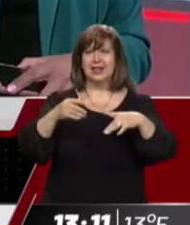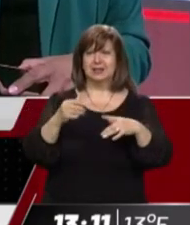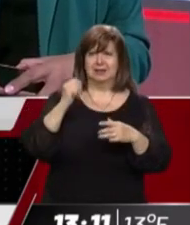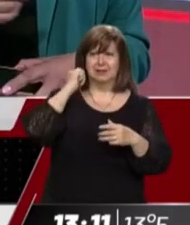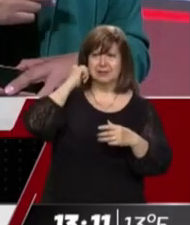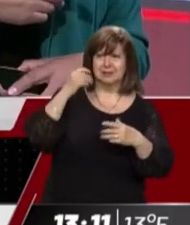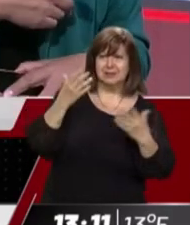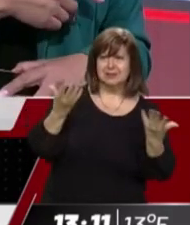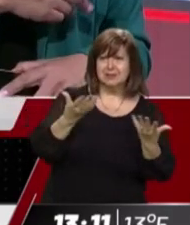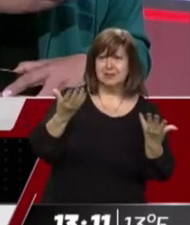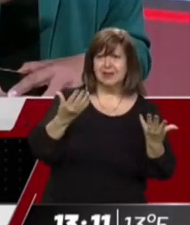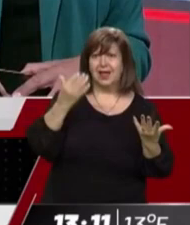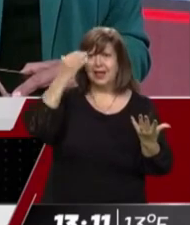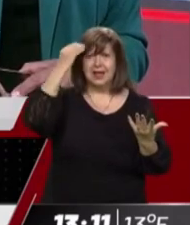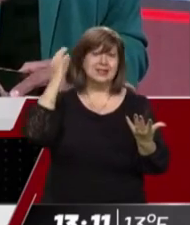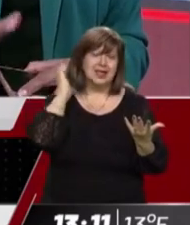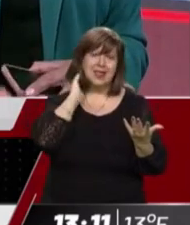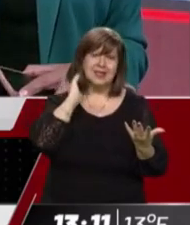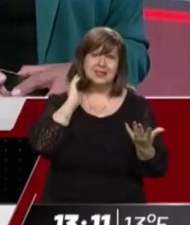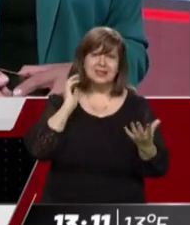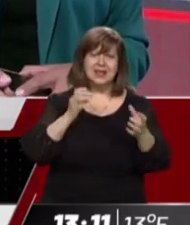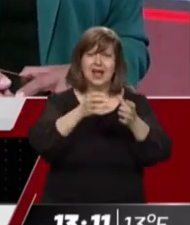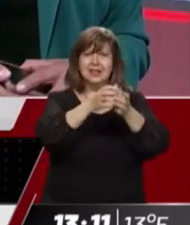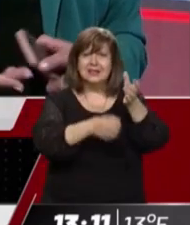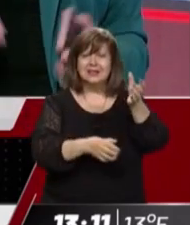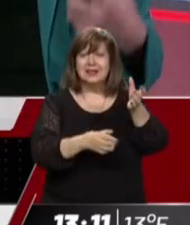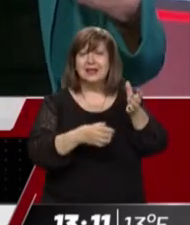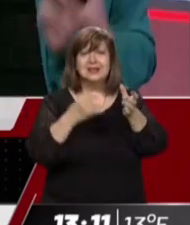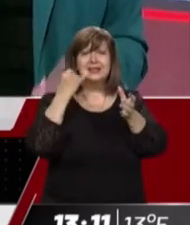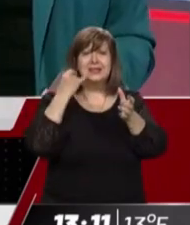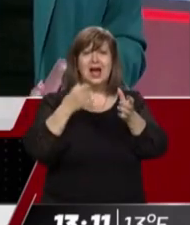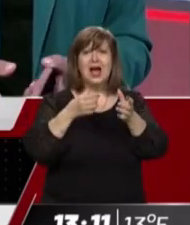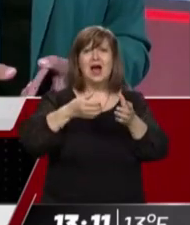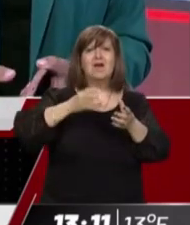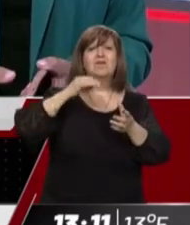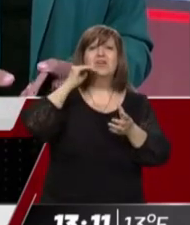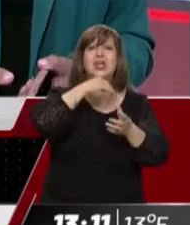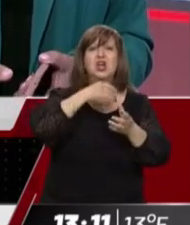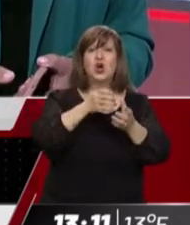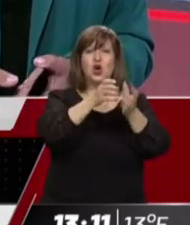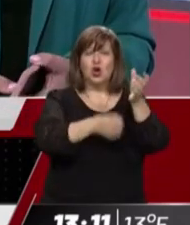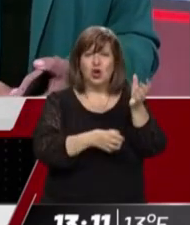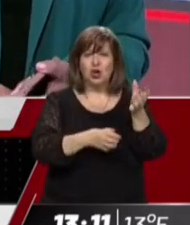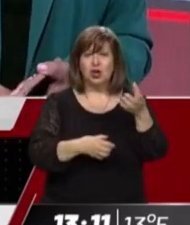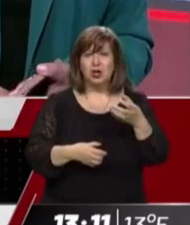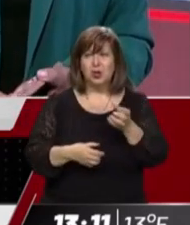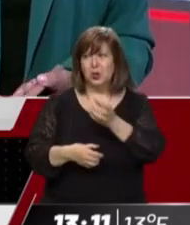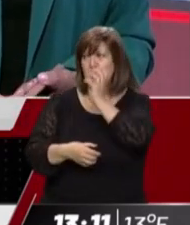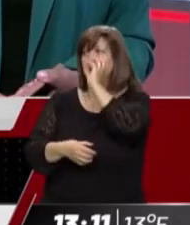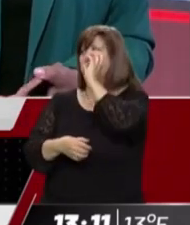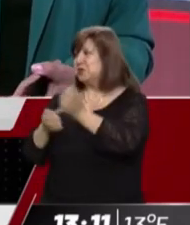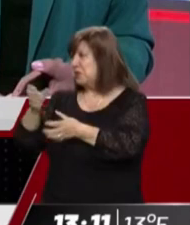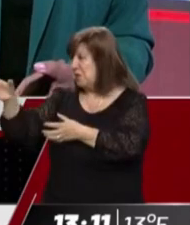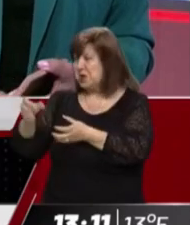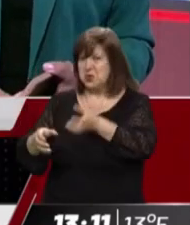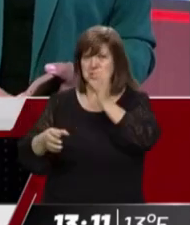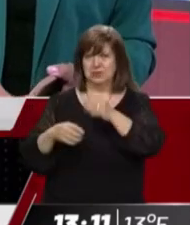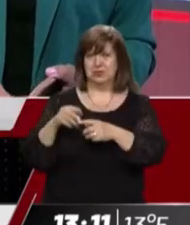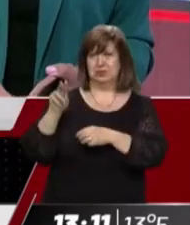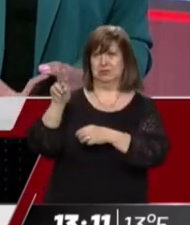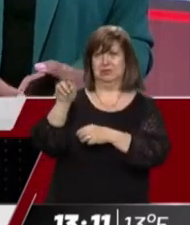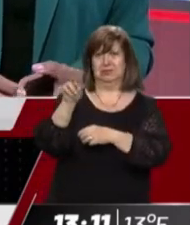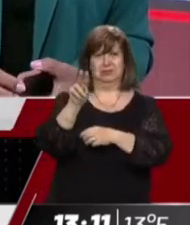mano un día entre semana a las 7 de la tarde, con la ropa del colegio. Y uno dice, esto